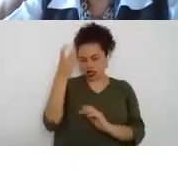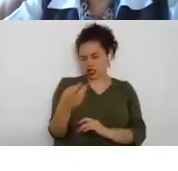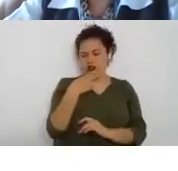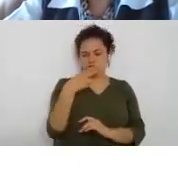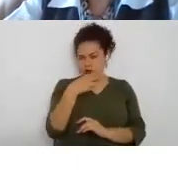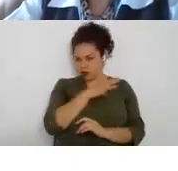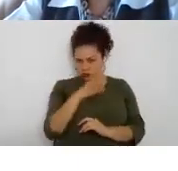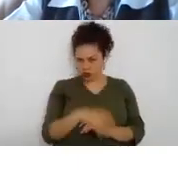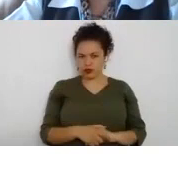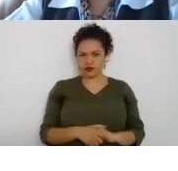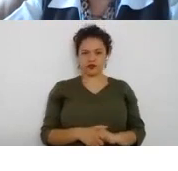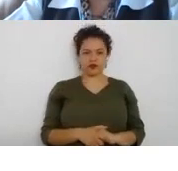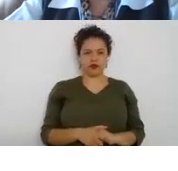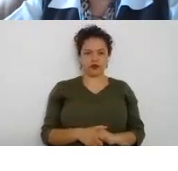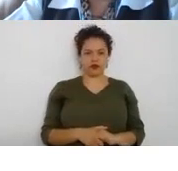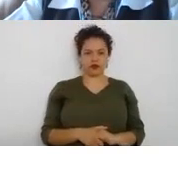vendaje?